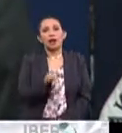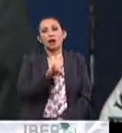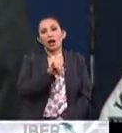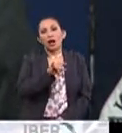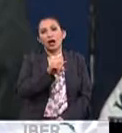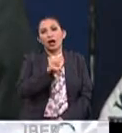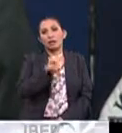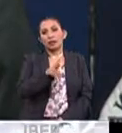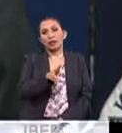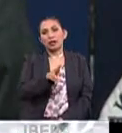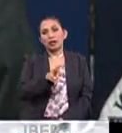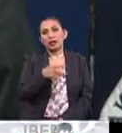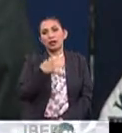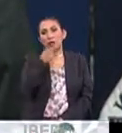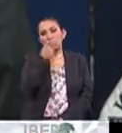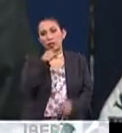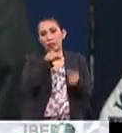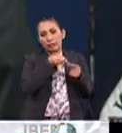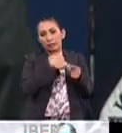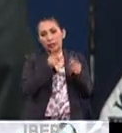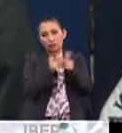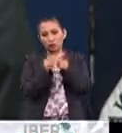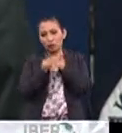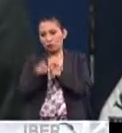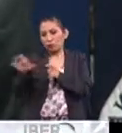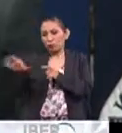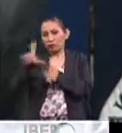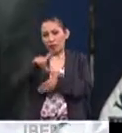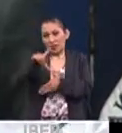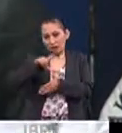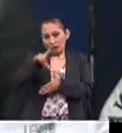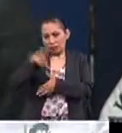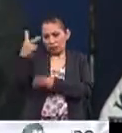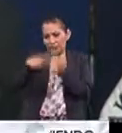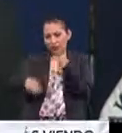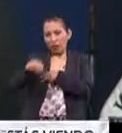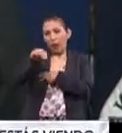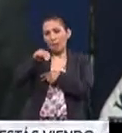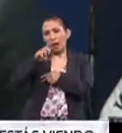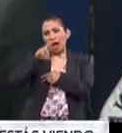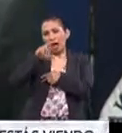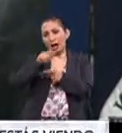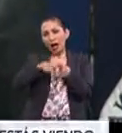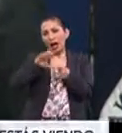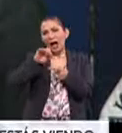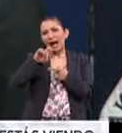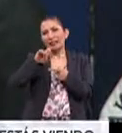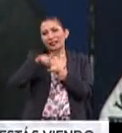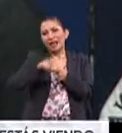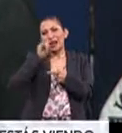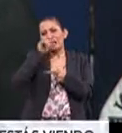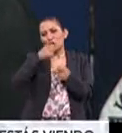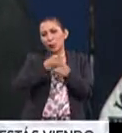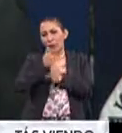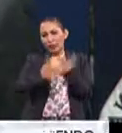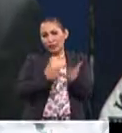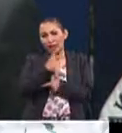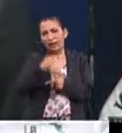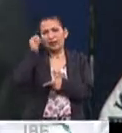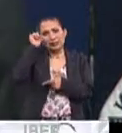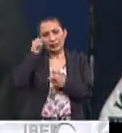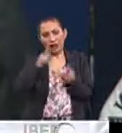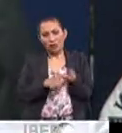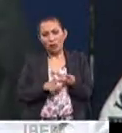Javier. Bueno, pues señalando a estos grupos latinoamericanos como la Mara Salvatrucha, el Cártel de Jalisco Nueva Generación, el Cártel